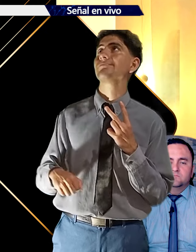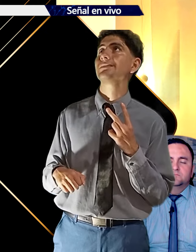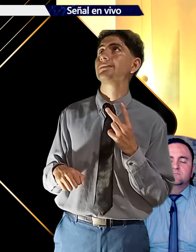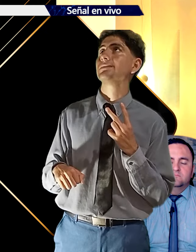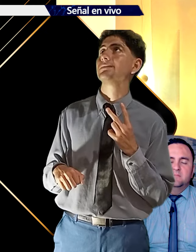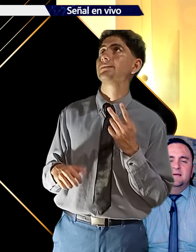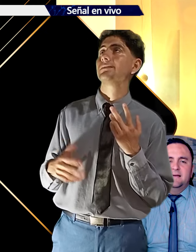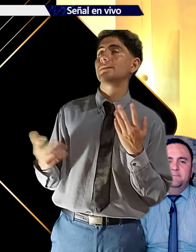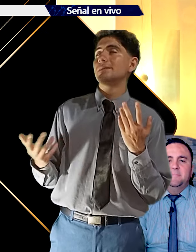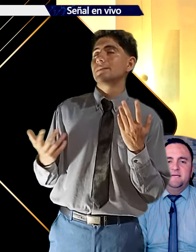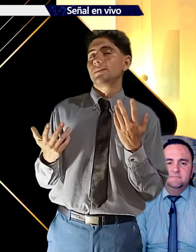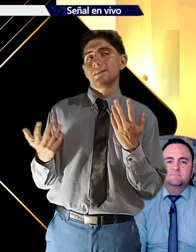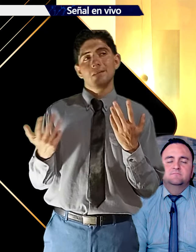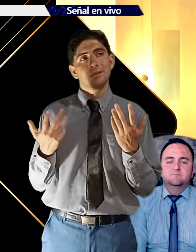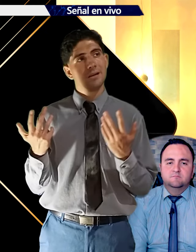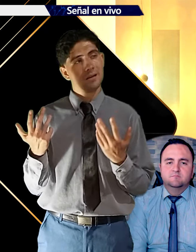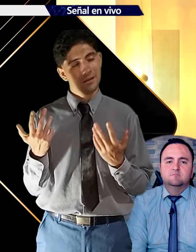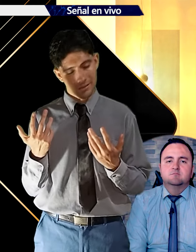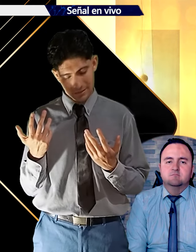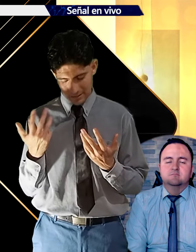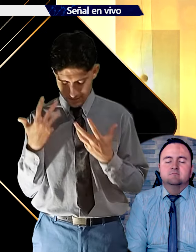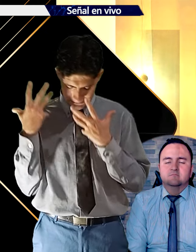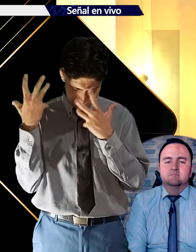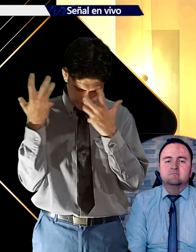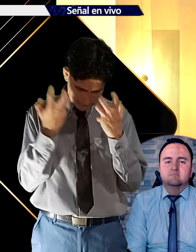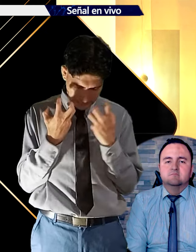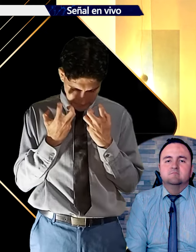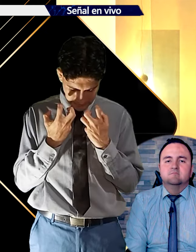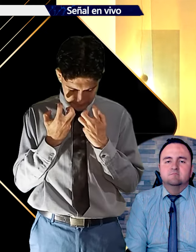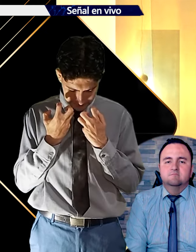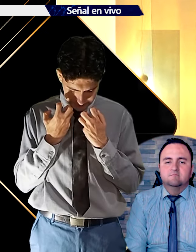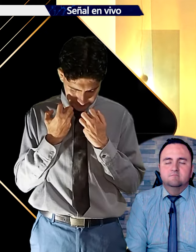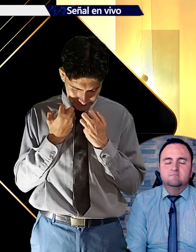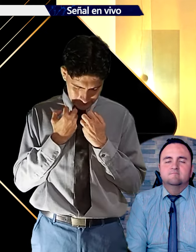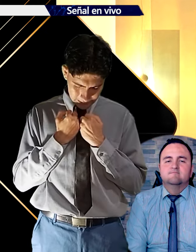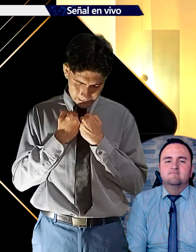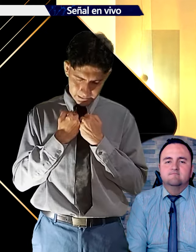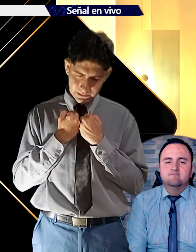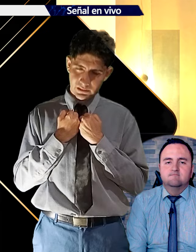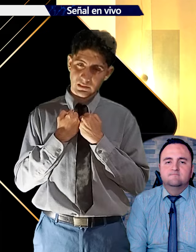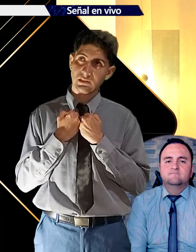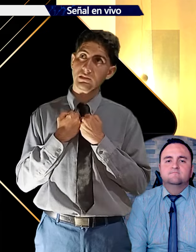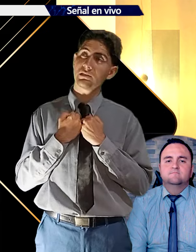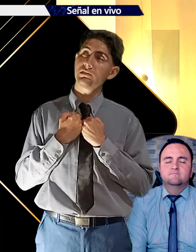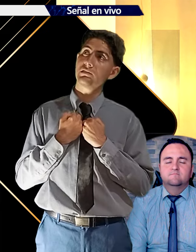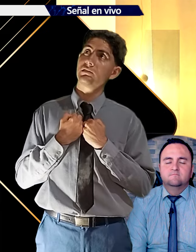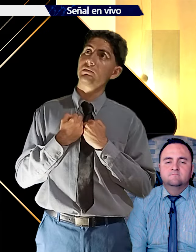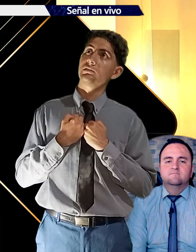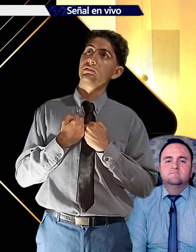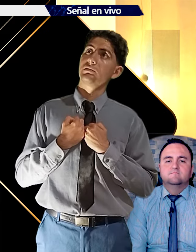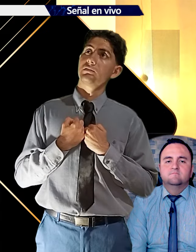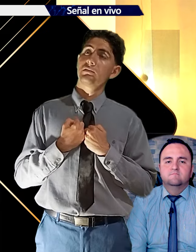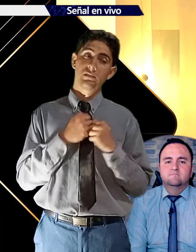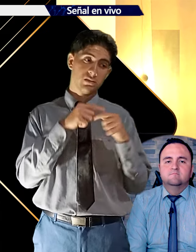destrucción del hombre de Dios, aquella tormenta de